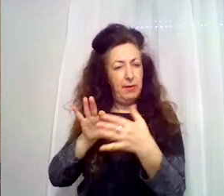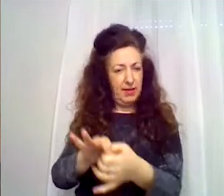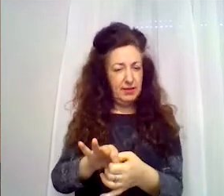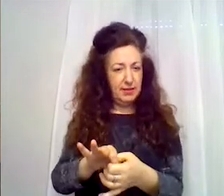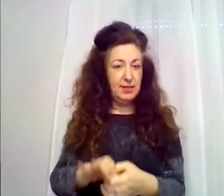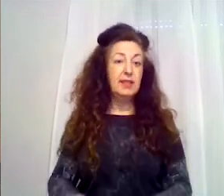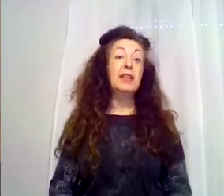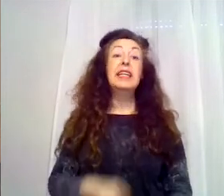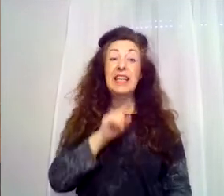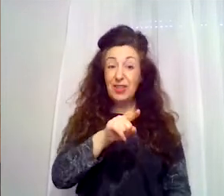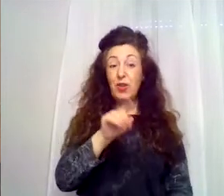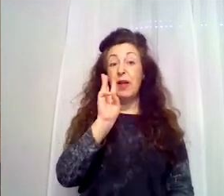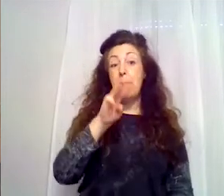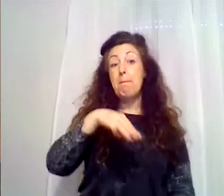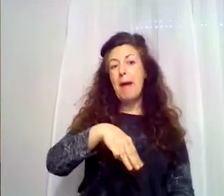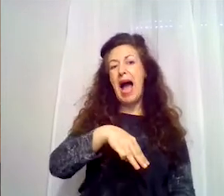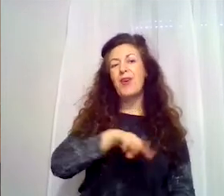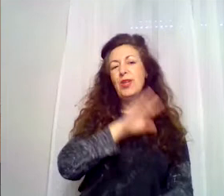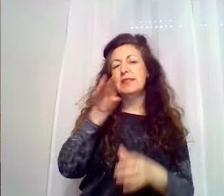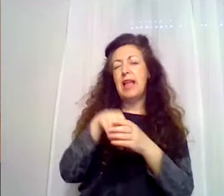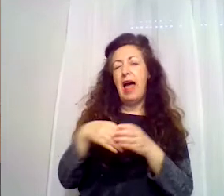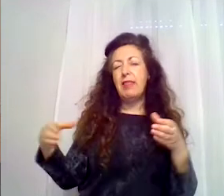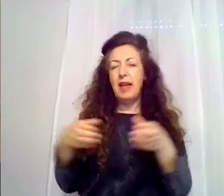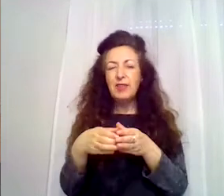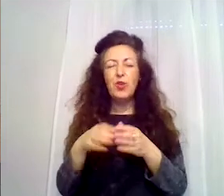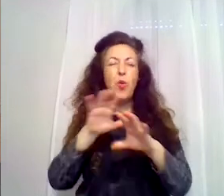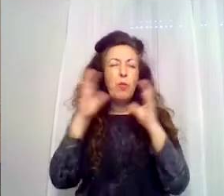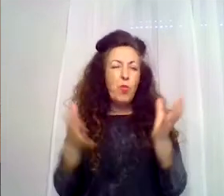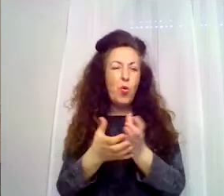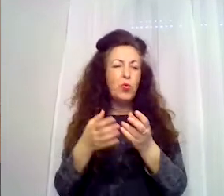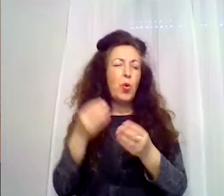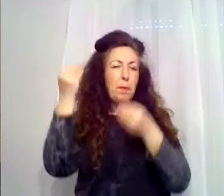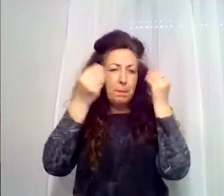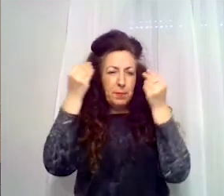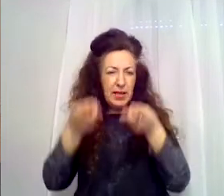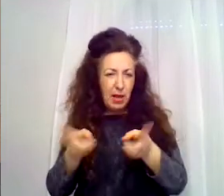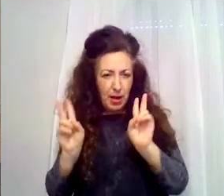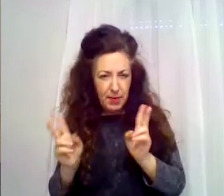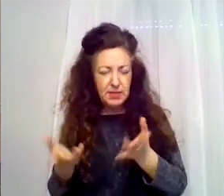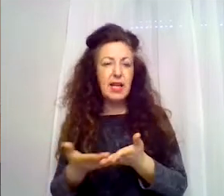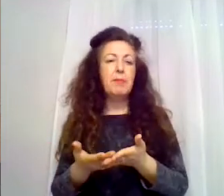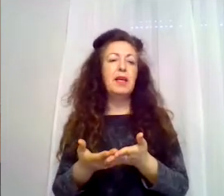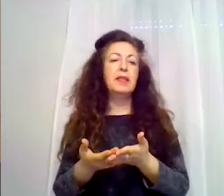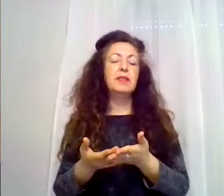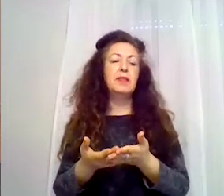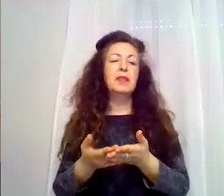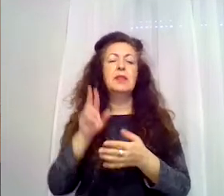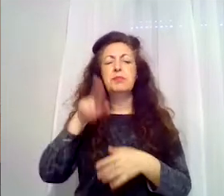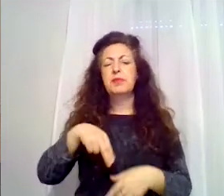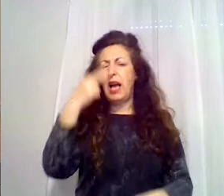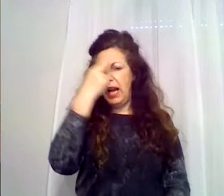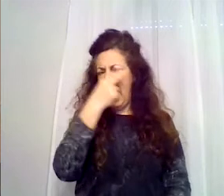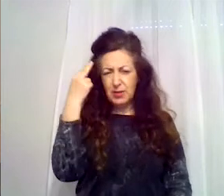medios era parte, en realidad, de las teorías de los estados. Las teorías de los estados ponen o deberían